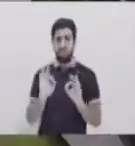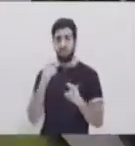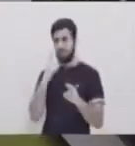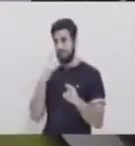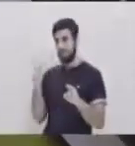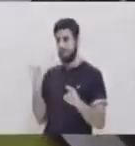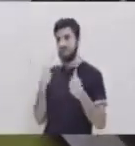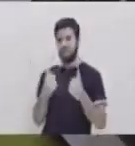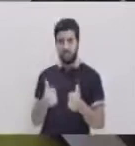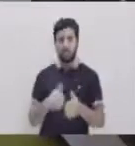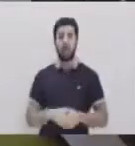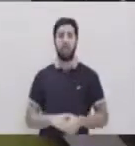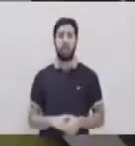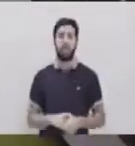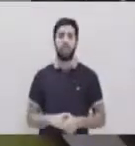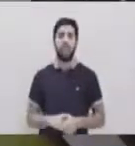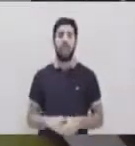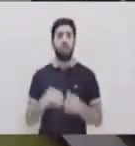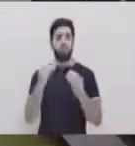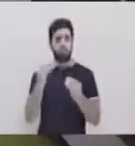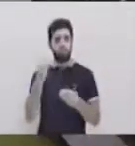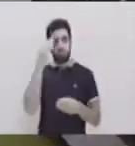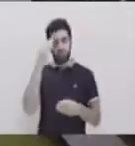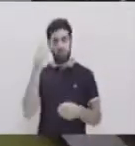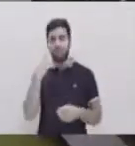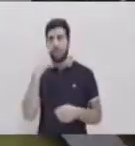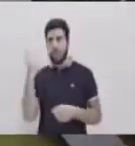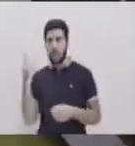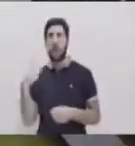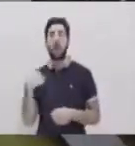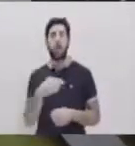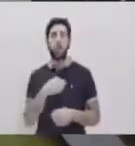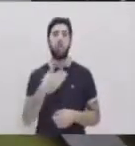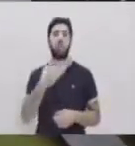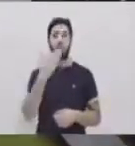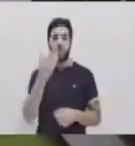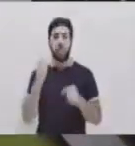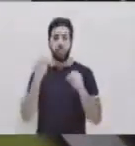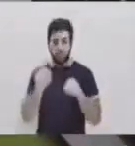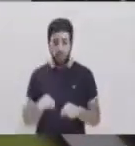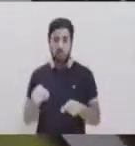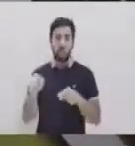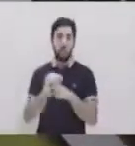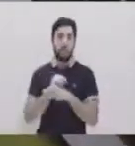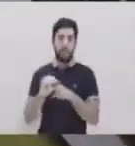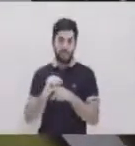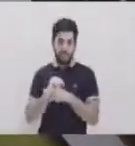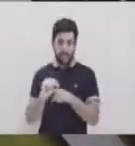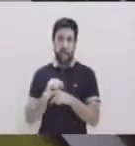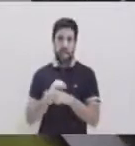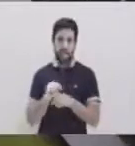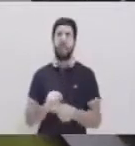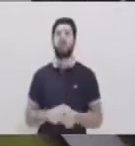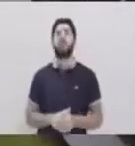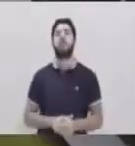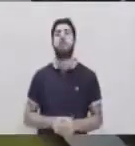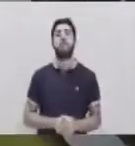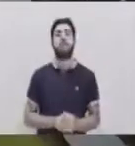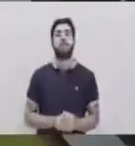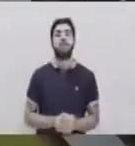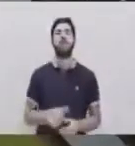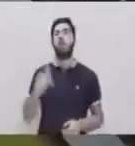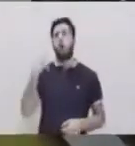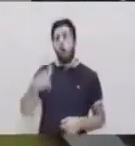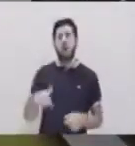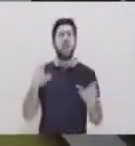es. Perfecto, Evelyn, pues muchísimas gracias por este experimento. Creo que es algo fácil que podemos practicar en casa. Y para resumir,